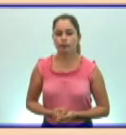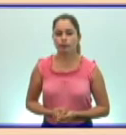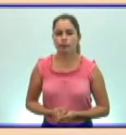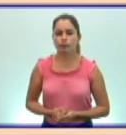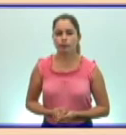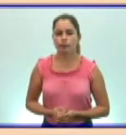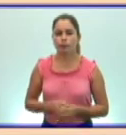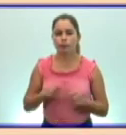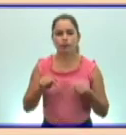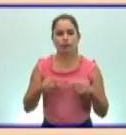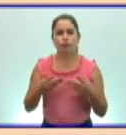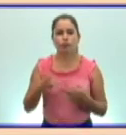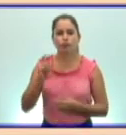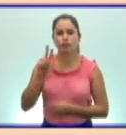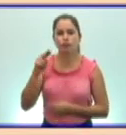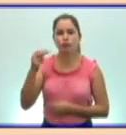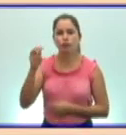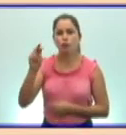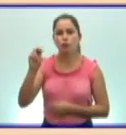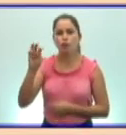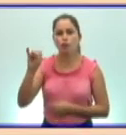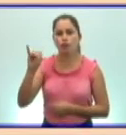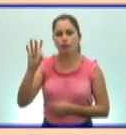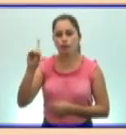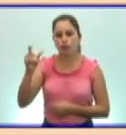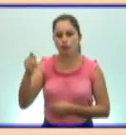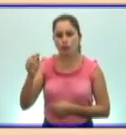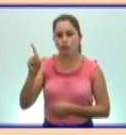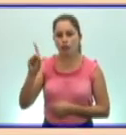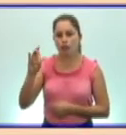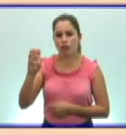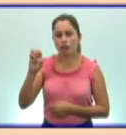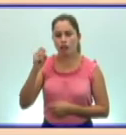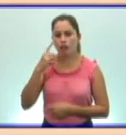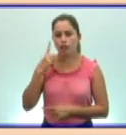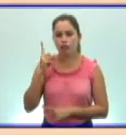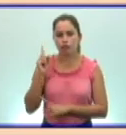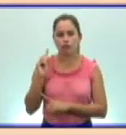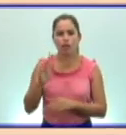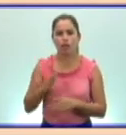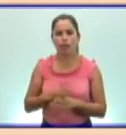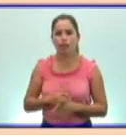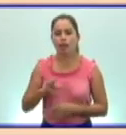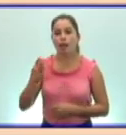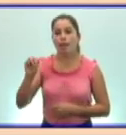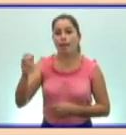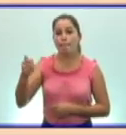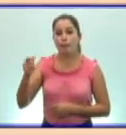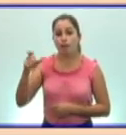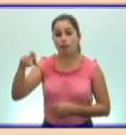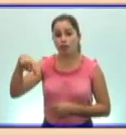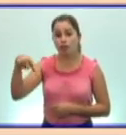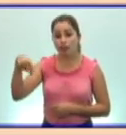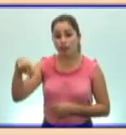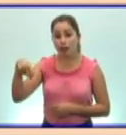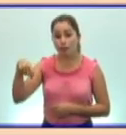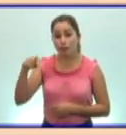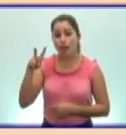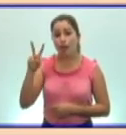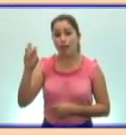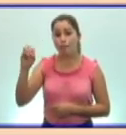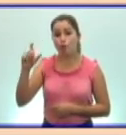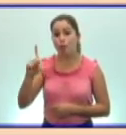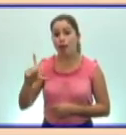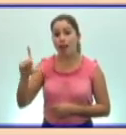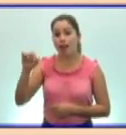En cuanto a las unidades, pues nosotros tenemos lo siguiente: la masa en gramos, el volumen en litro, la